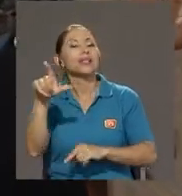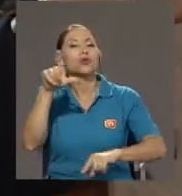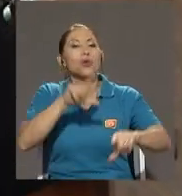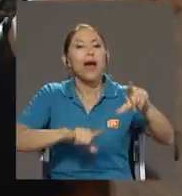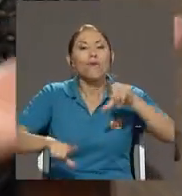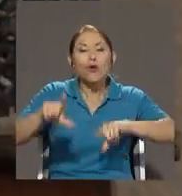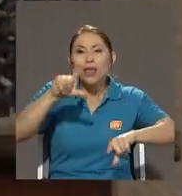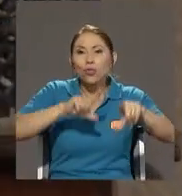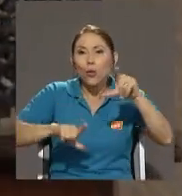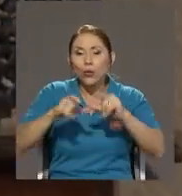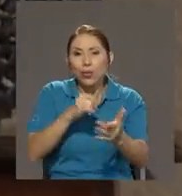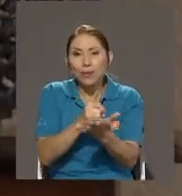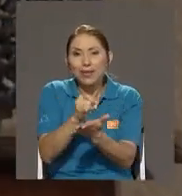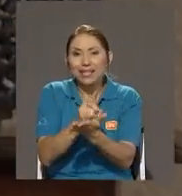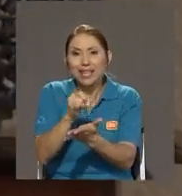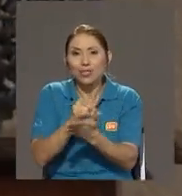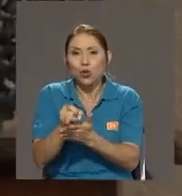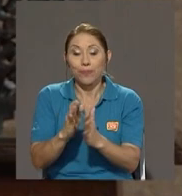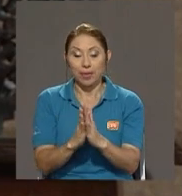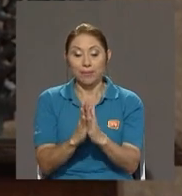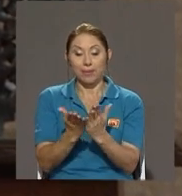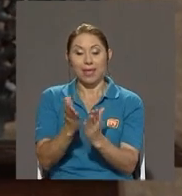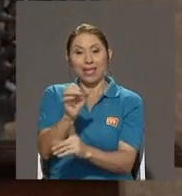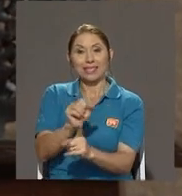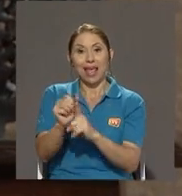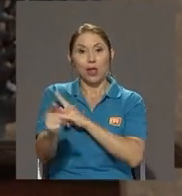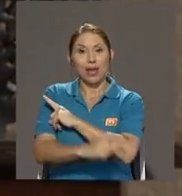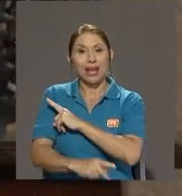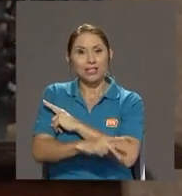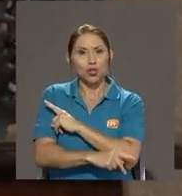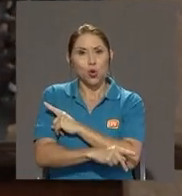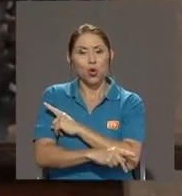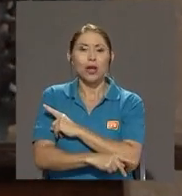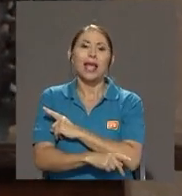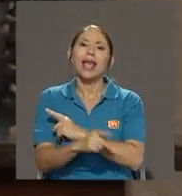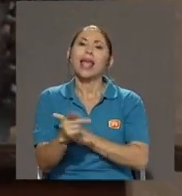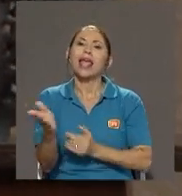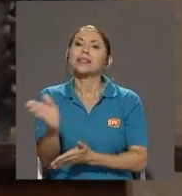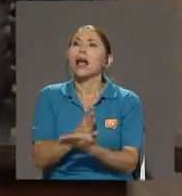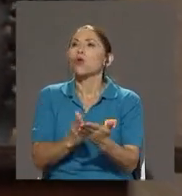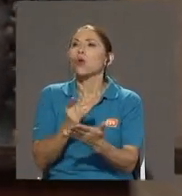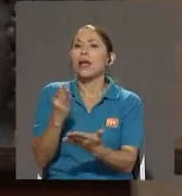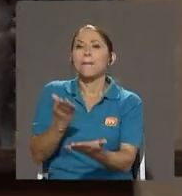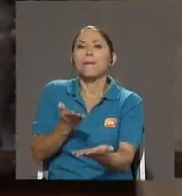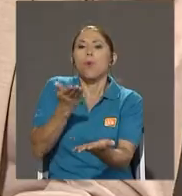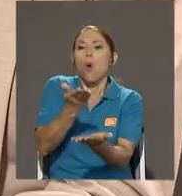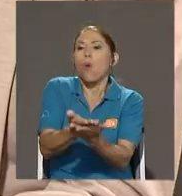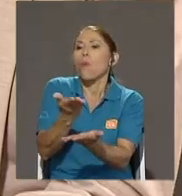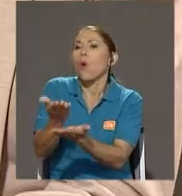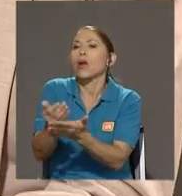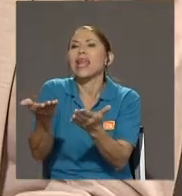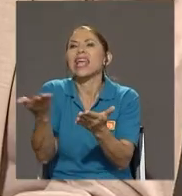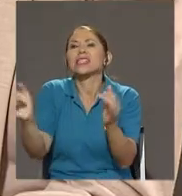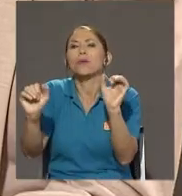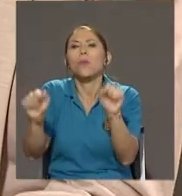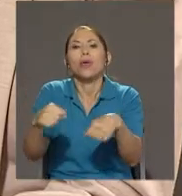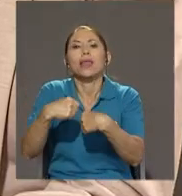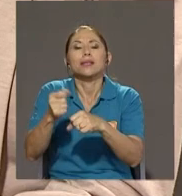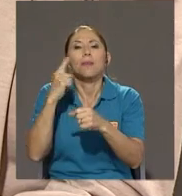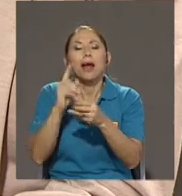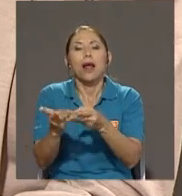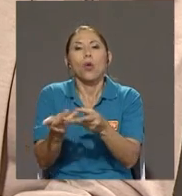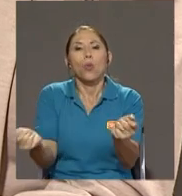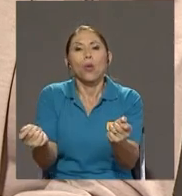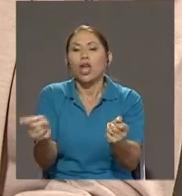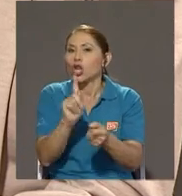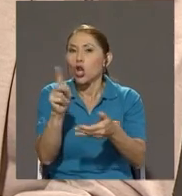investigación. El Estado de la Nación es más una instancia propositiva de medidas. No es que el Estado de